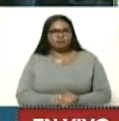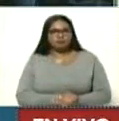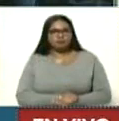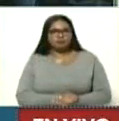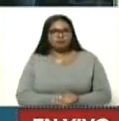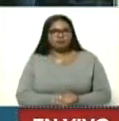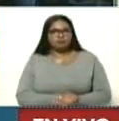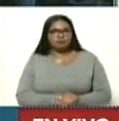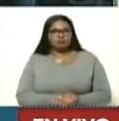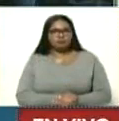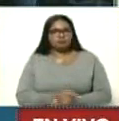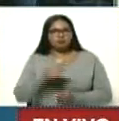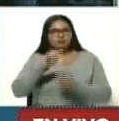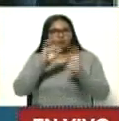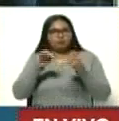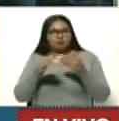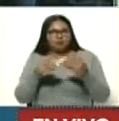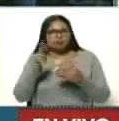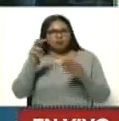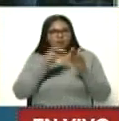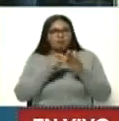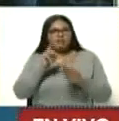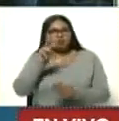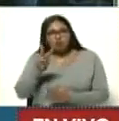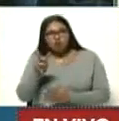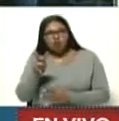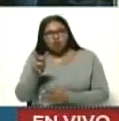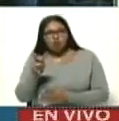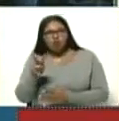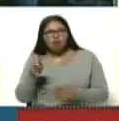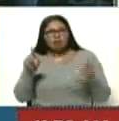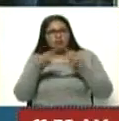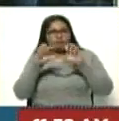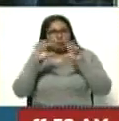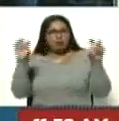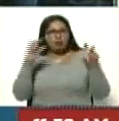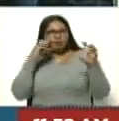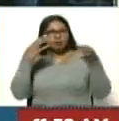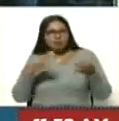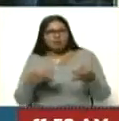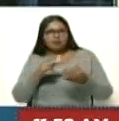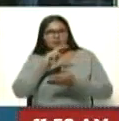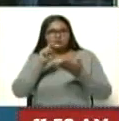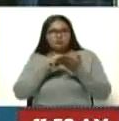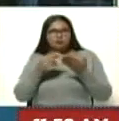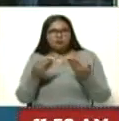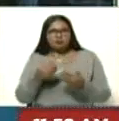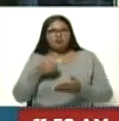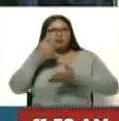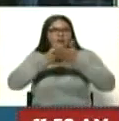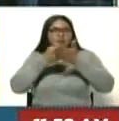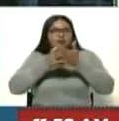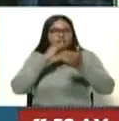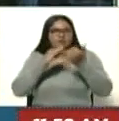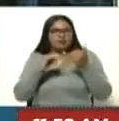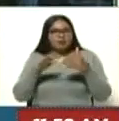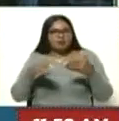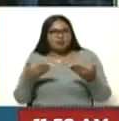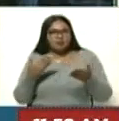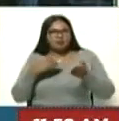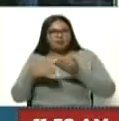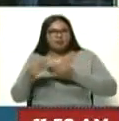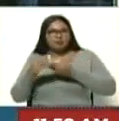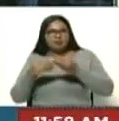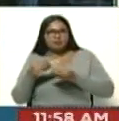El Nacional era, para el 2002, el titular del periódico El Nacional decía, la batalla final será